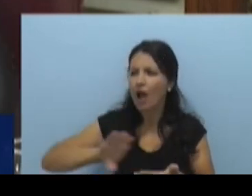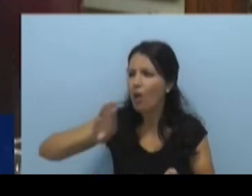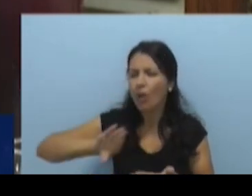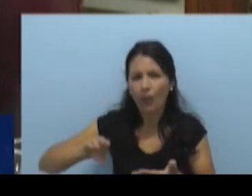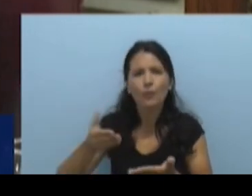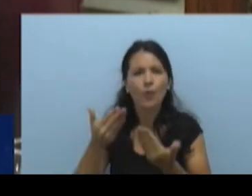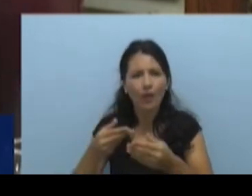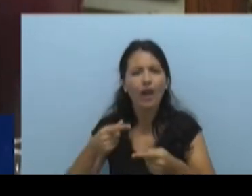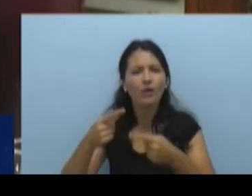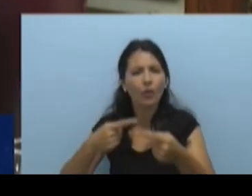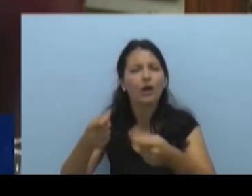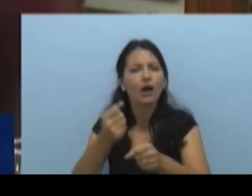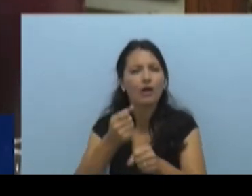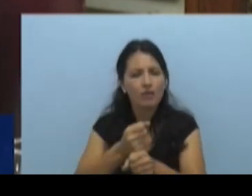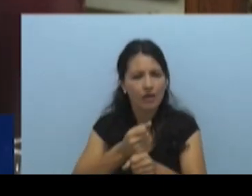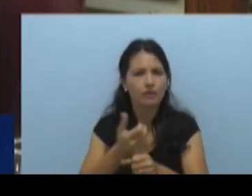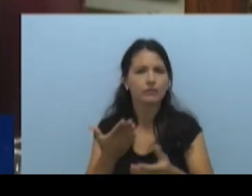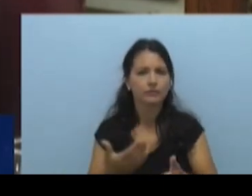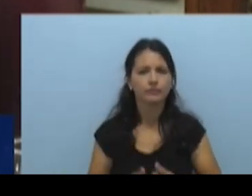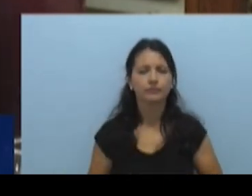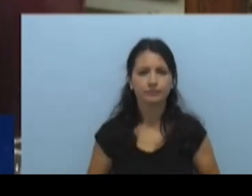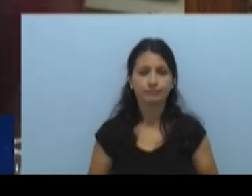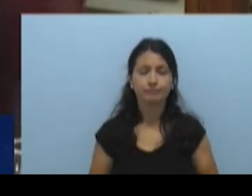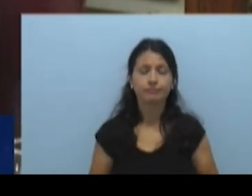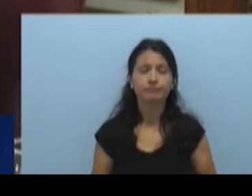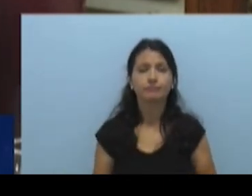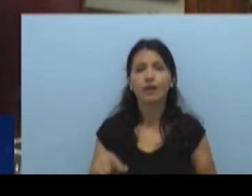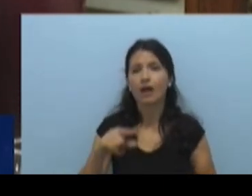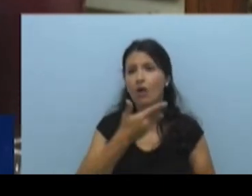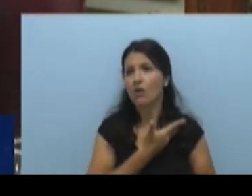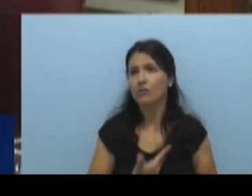nacional, como bien se ha dicho, se va apartando día a día de esa responsabilidad.